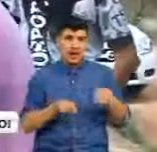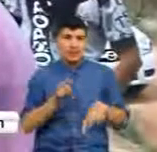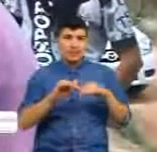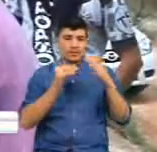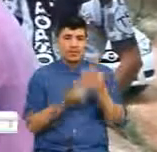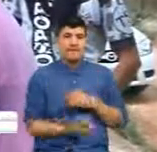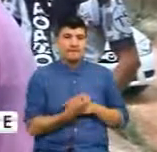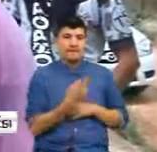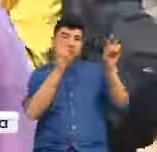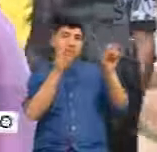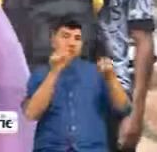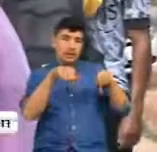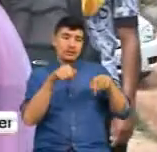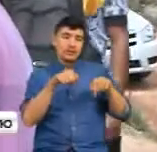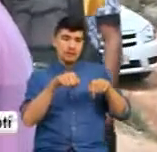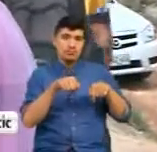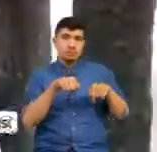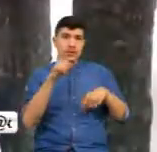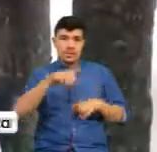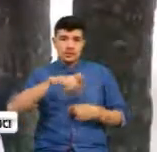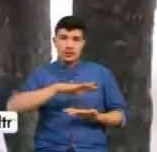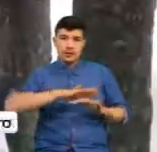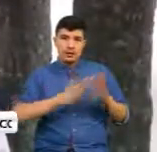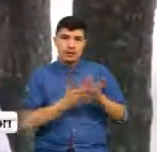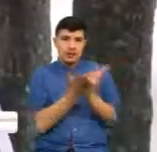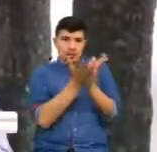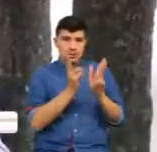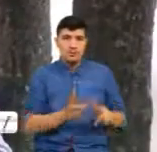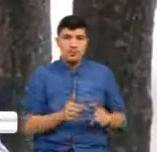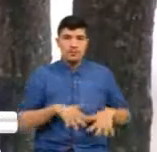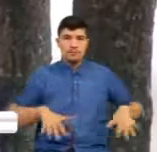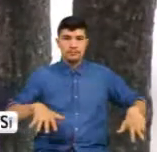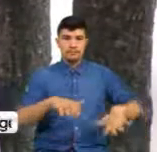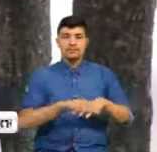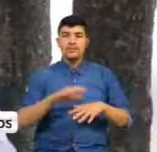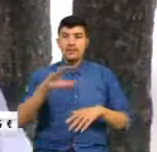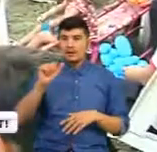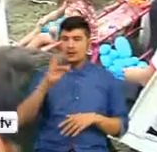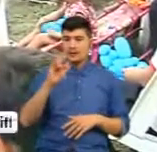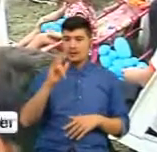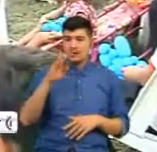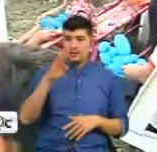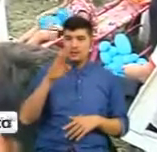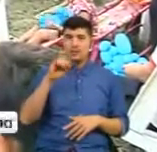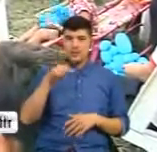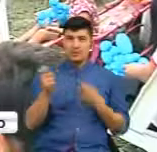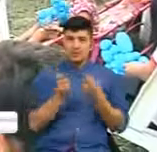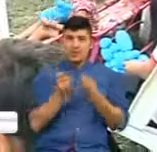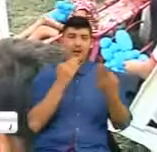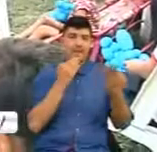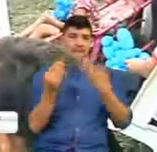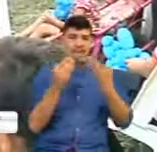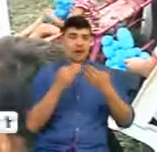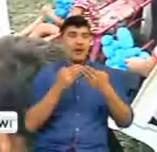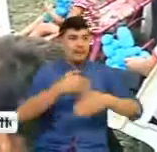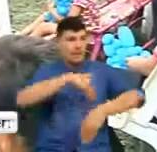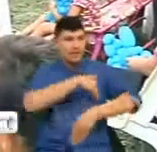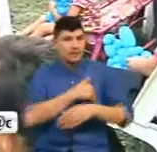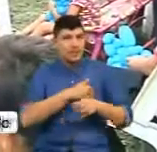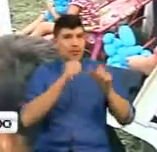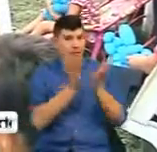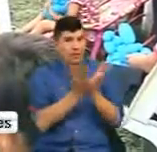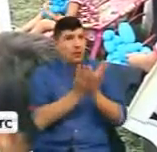Porque aquí en el Catatumbo la gente viene, se da dos o tres mesecitos y chao, y nos dejan otra vez las escuelas solas y el